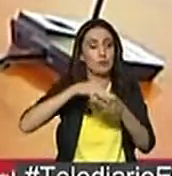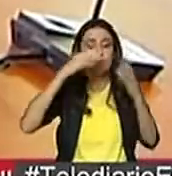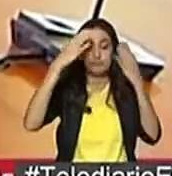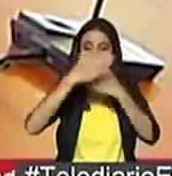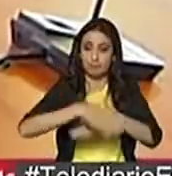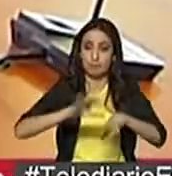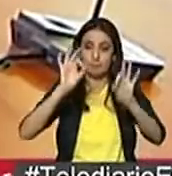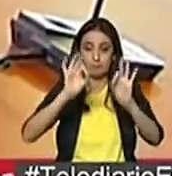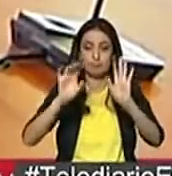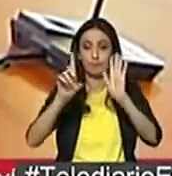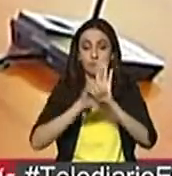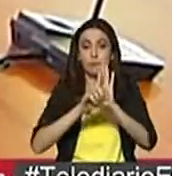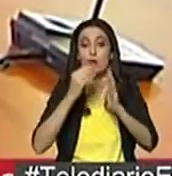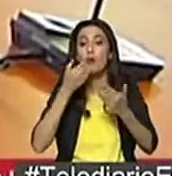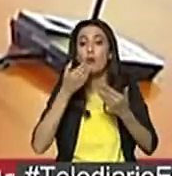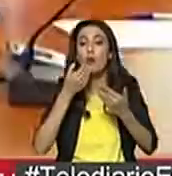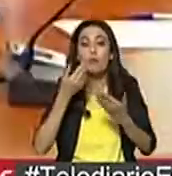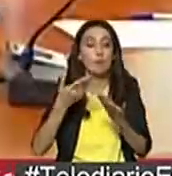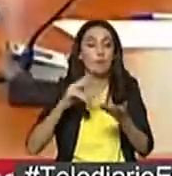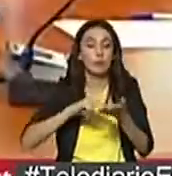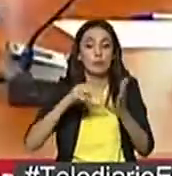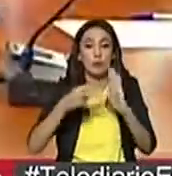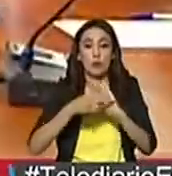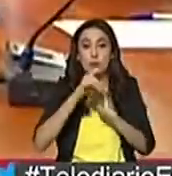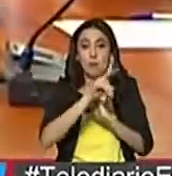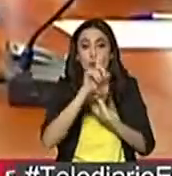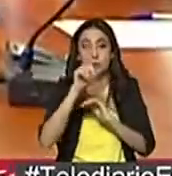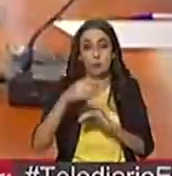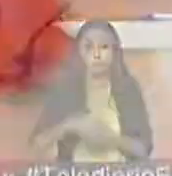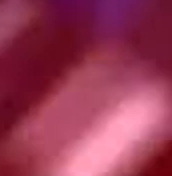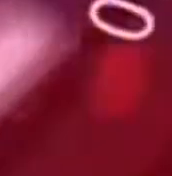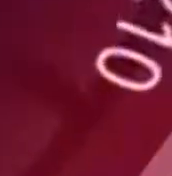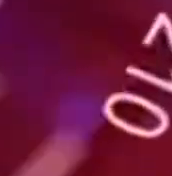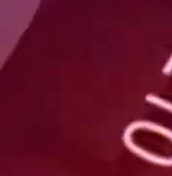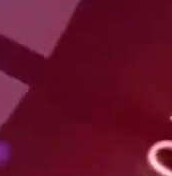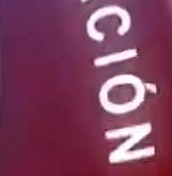del legislativo, es decir, 91 voluntades.